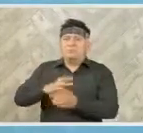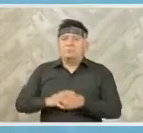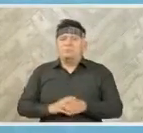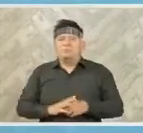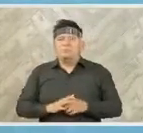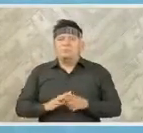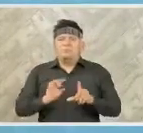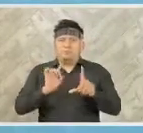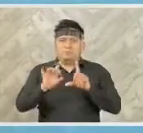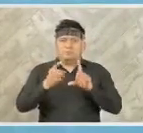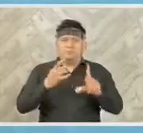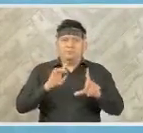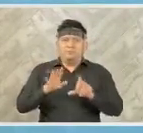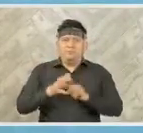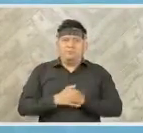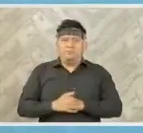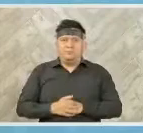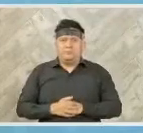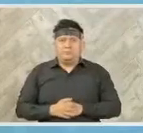de canales